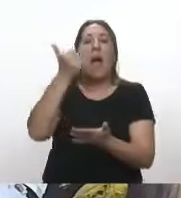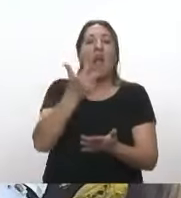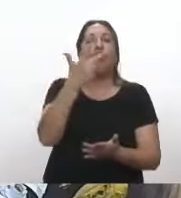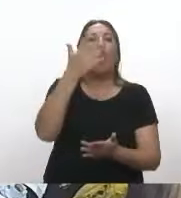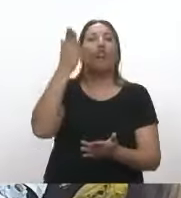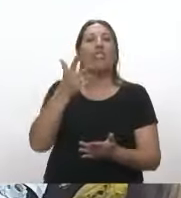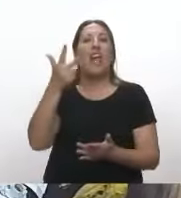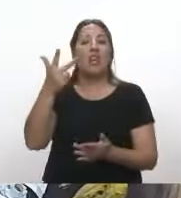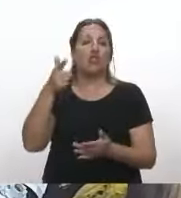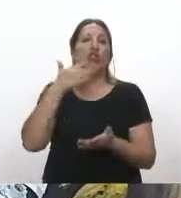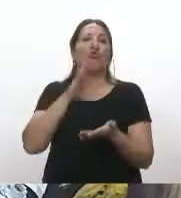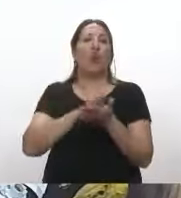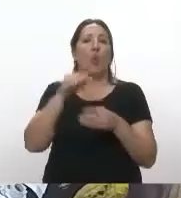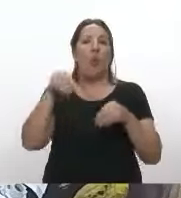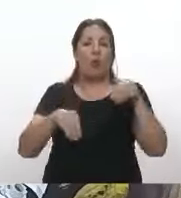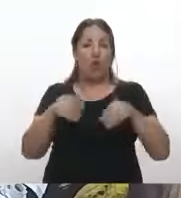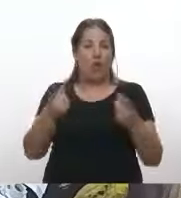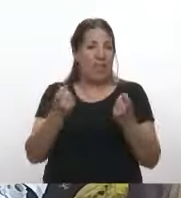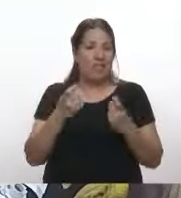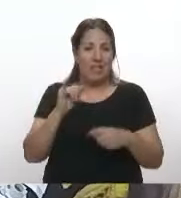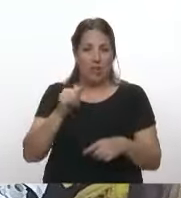de los votos.